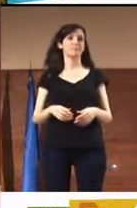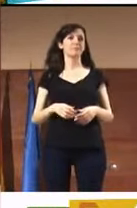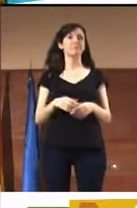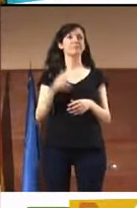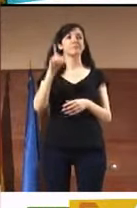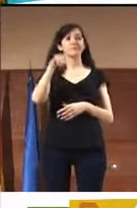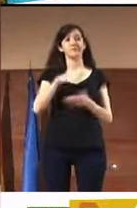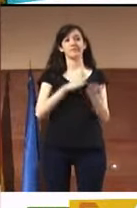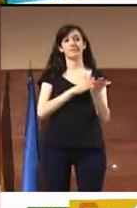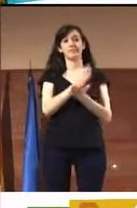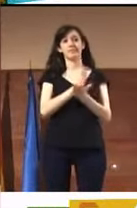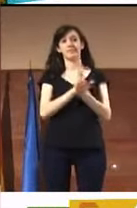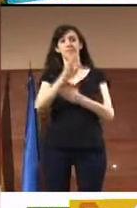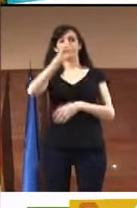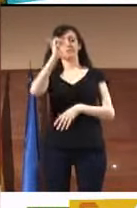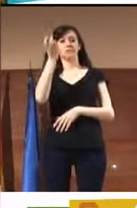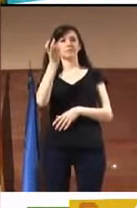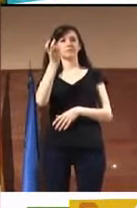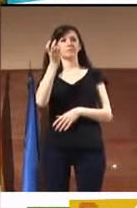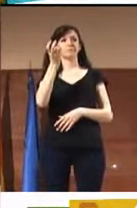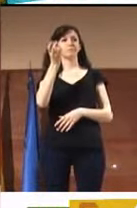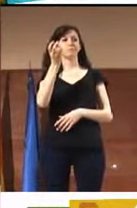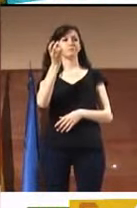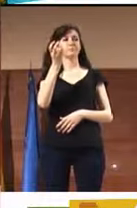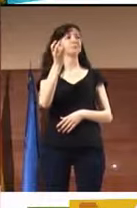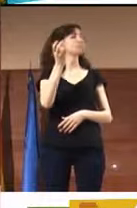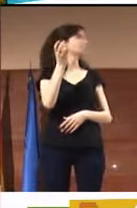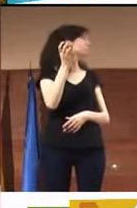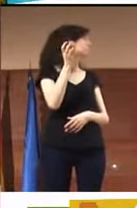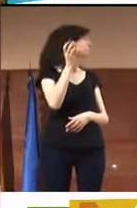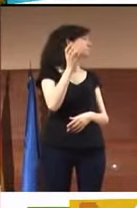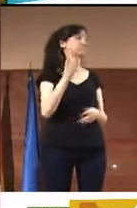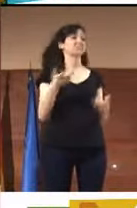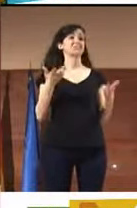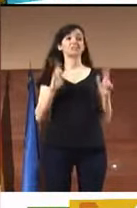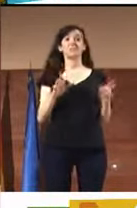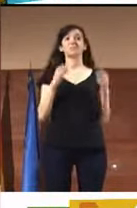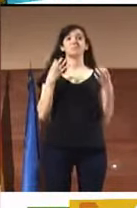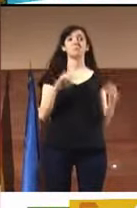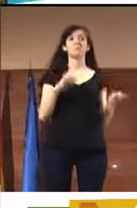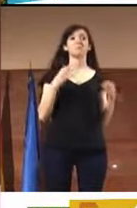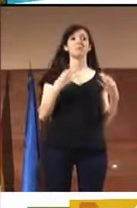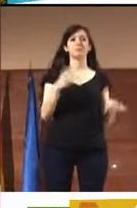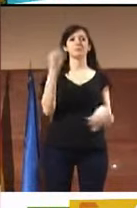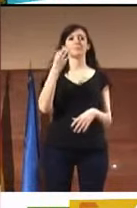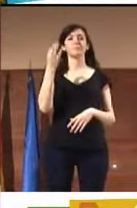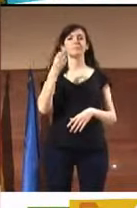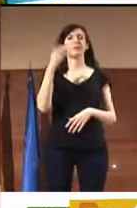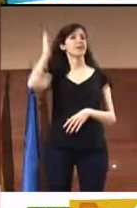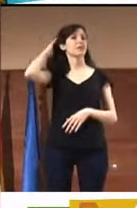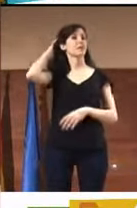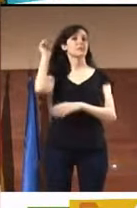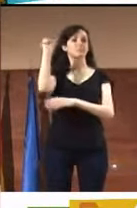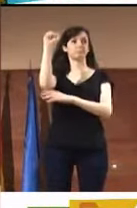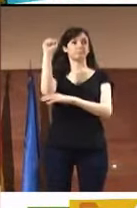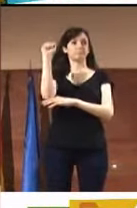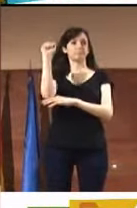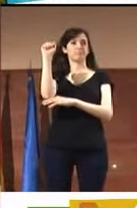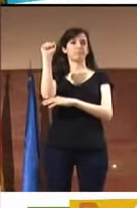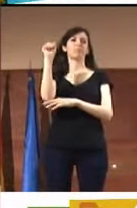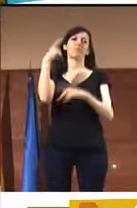Tenemos otra alternativa que sí que se ve en sillas estándar, que son los reposacabezas, que se ve más, pero